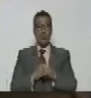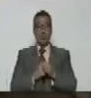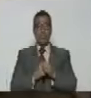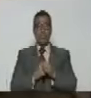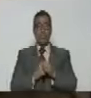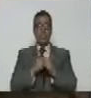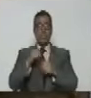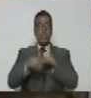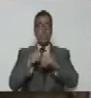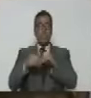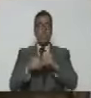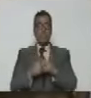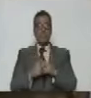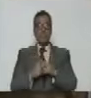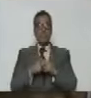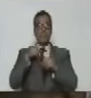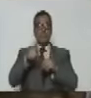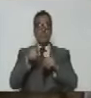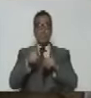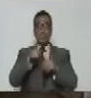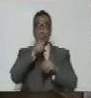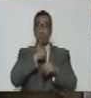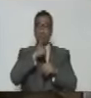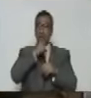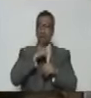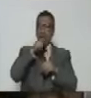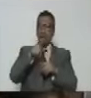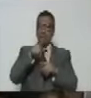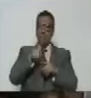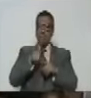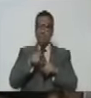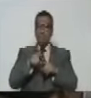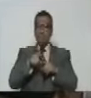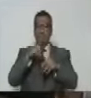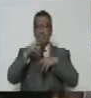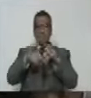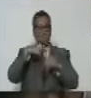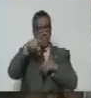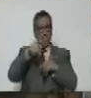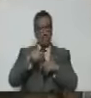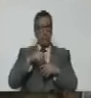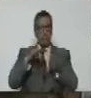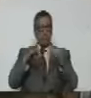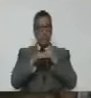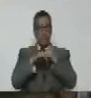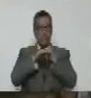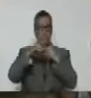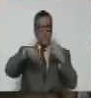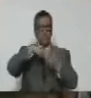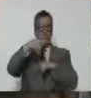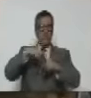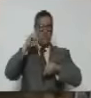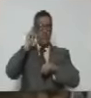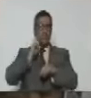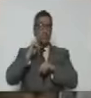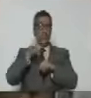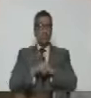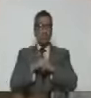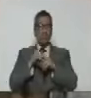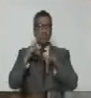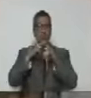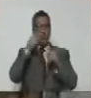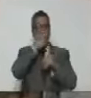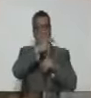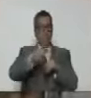prácticas neocoloniales. Y cuando se resiste, y cuando la rebeldía es como el de la Revolución Bolivariana y su